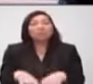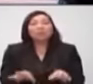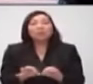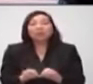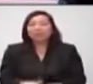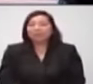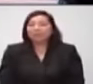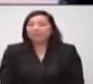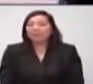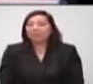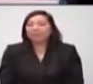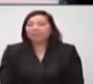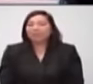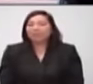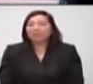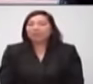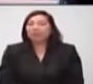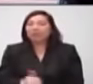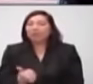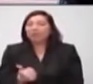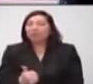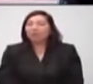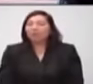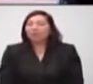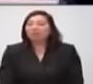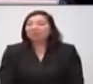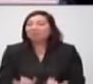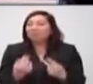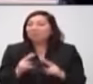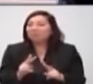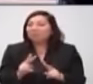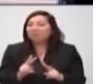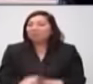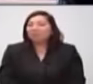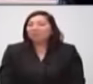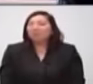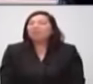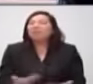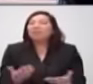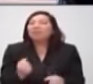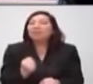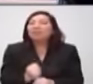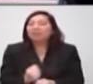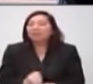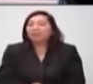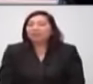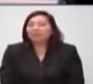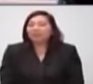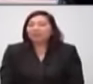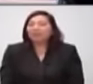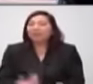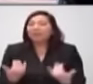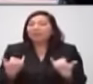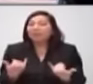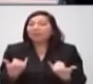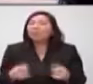importantes. Y de otro lado, acá podemos ver qué es lo que se está trabajando. Ya esto